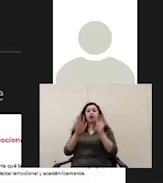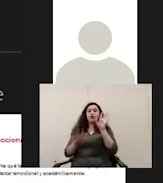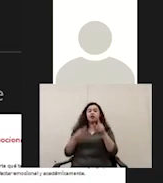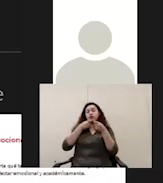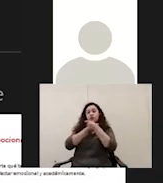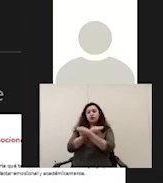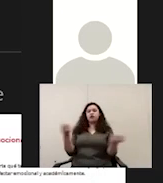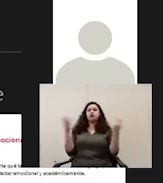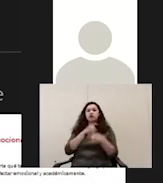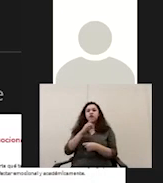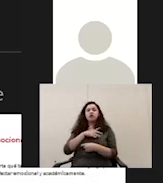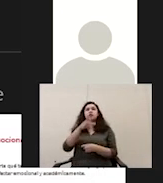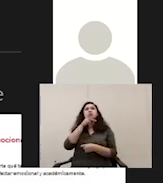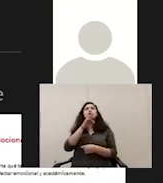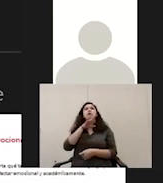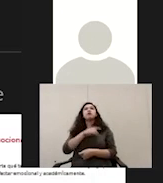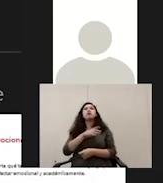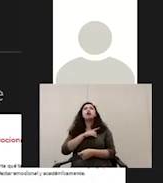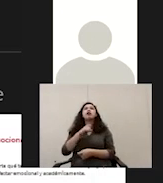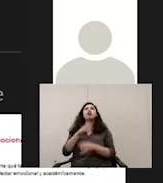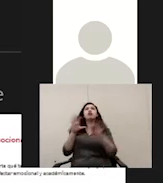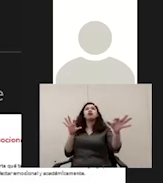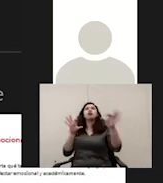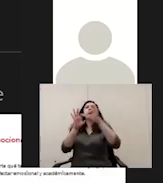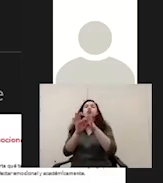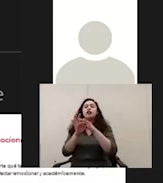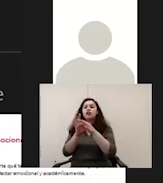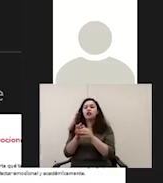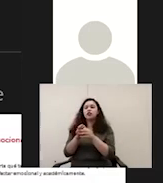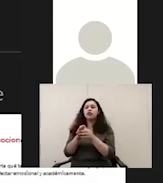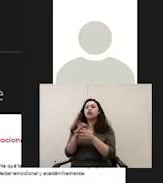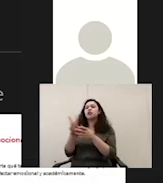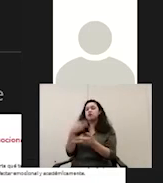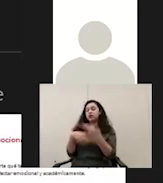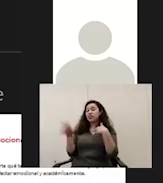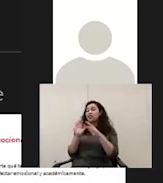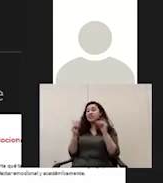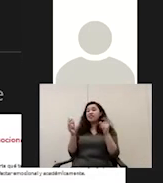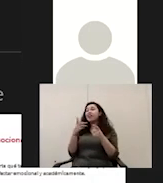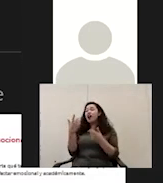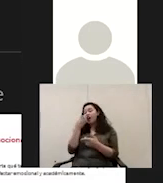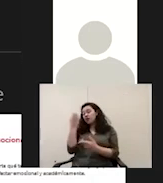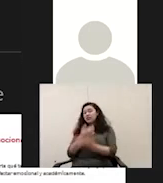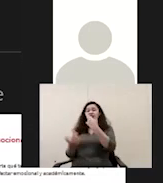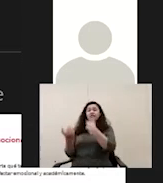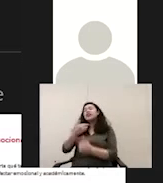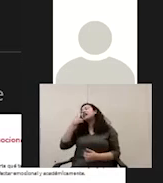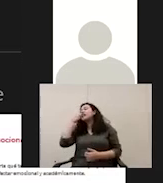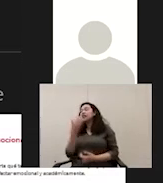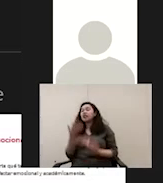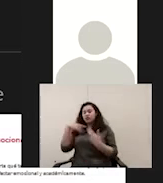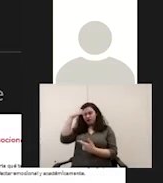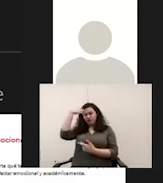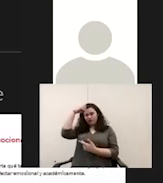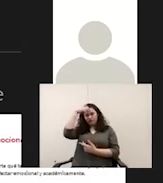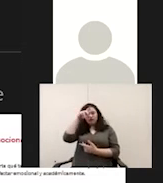el miedo justamente de los papás, porque los papás tienen miedo de que ellos vuelvan, pero ellos ya quieren regresar, ellos ya quieren experimentar